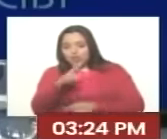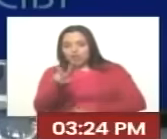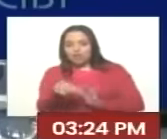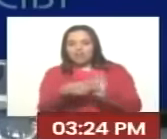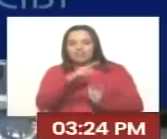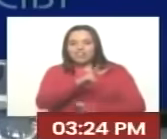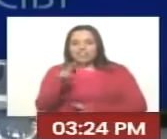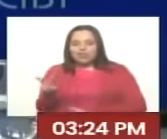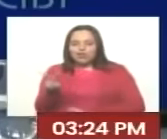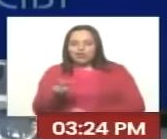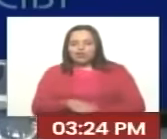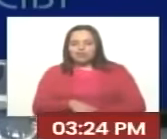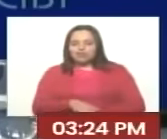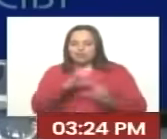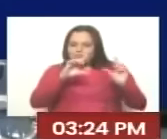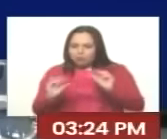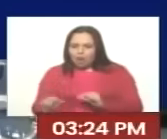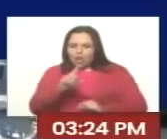a